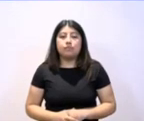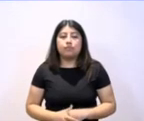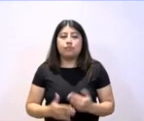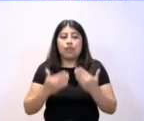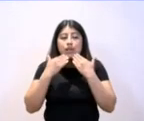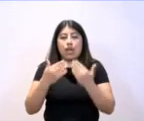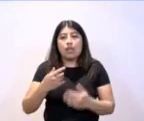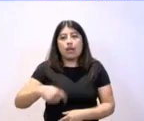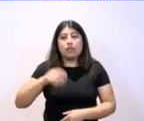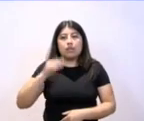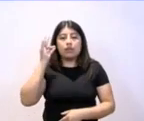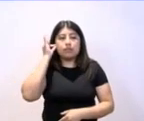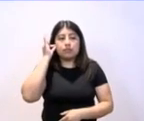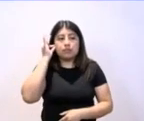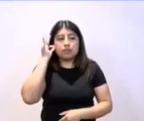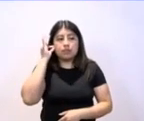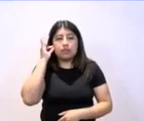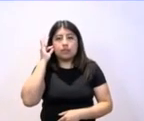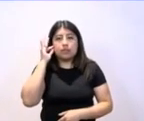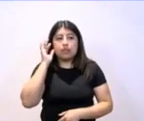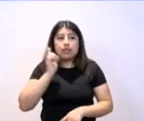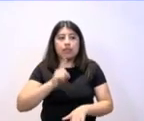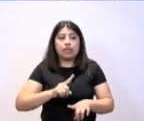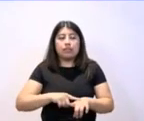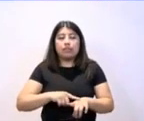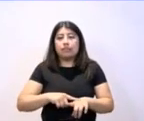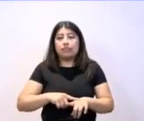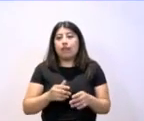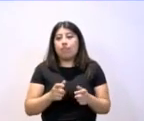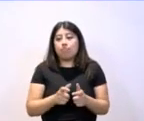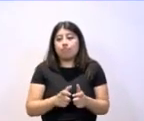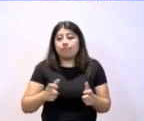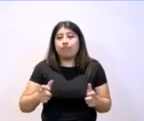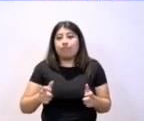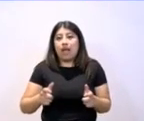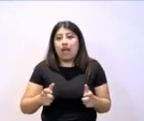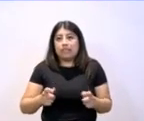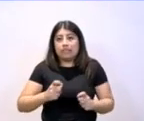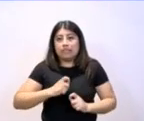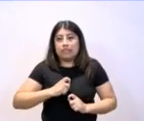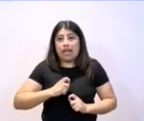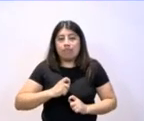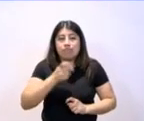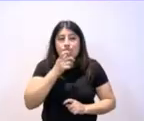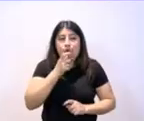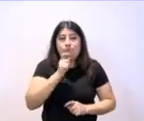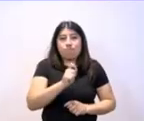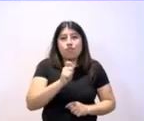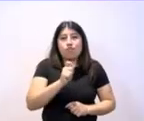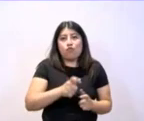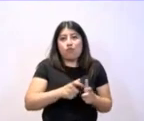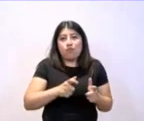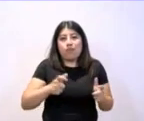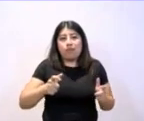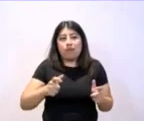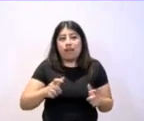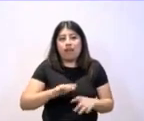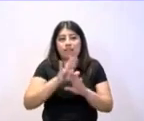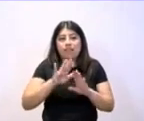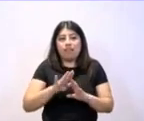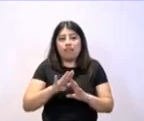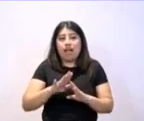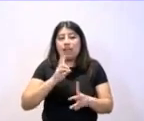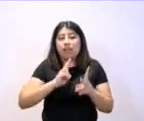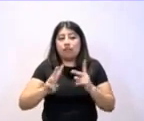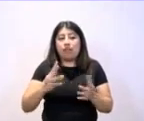Gracias, presidenta. Me va a tener usted que dar más tiempo, porque como aquí todo el mundo excede minutos del tiempo que le dan, pues es difícil contestar a todo.